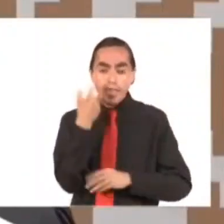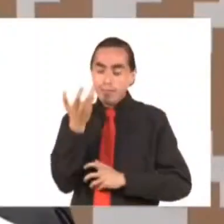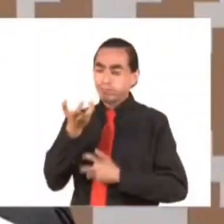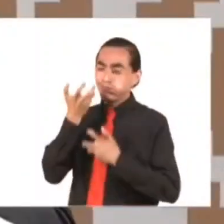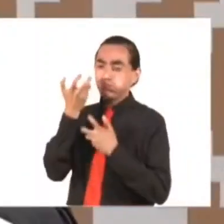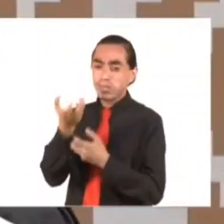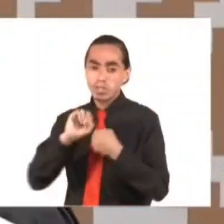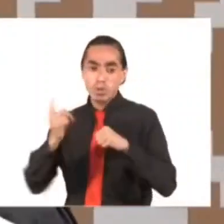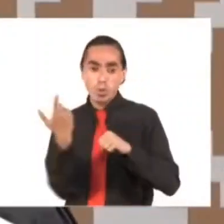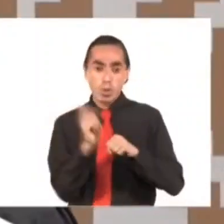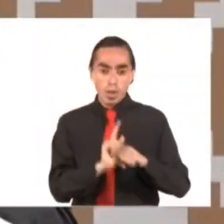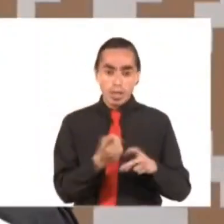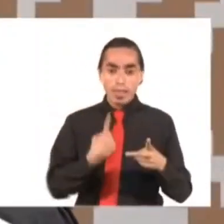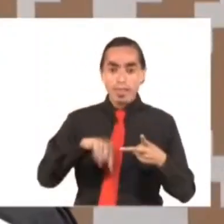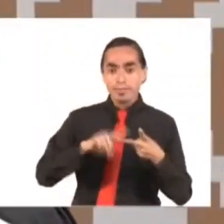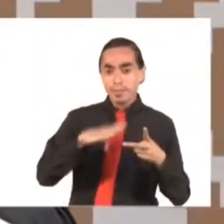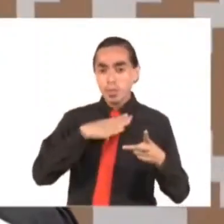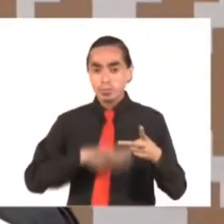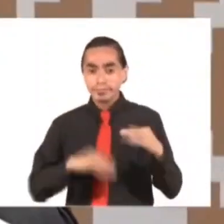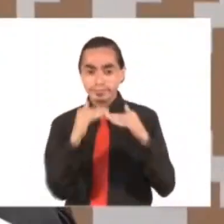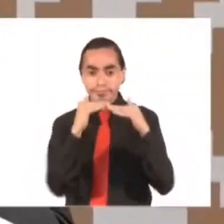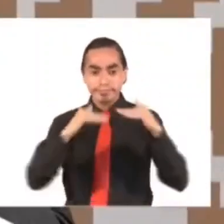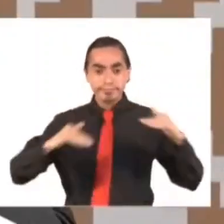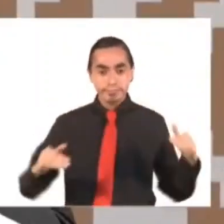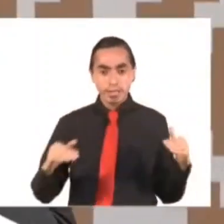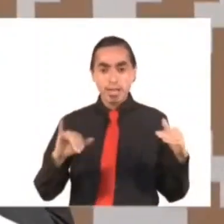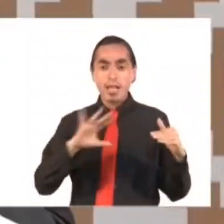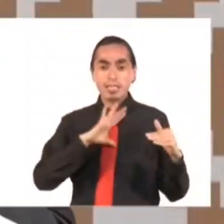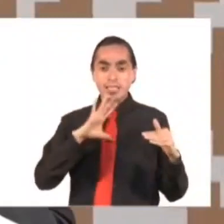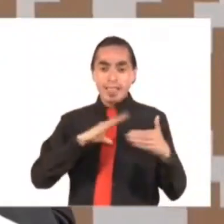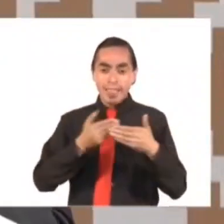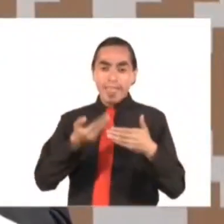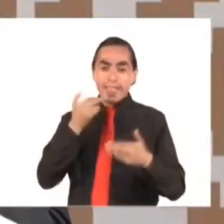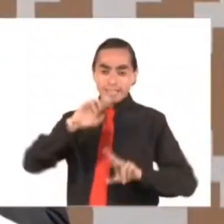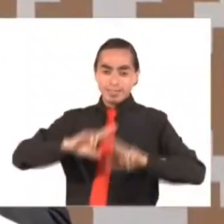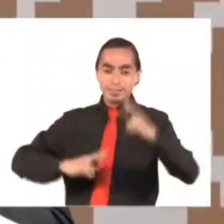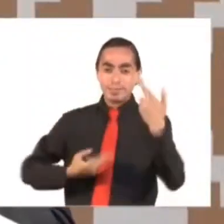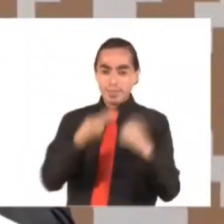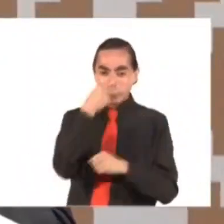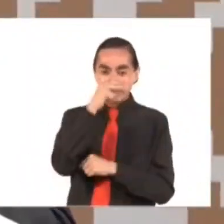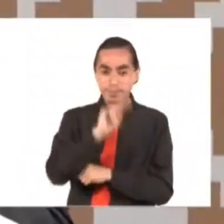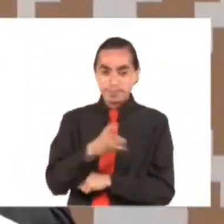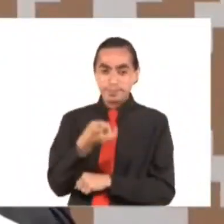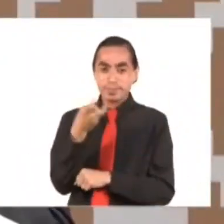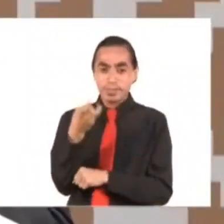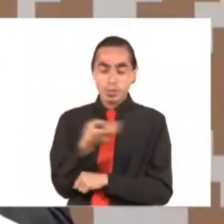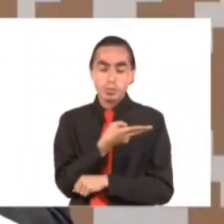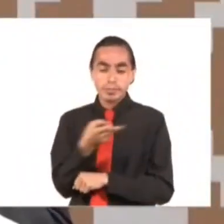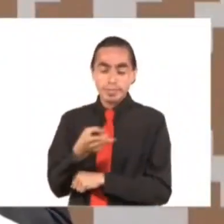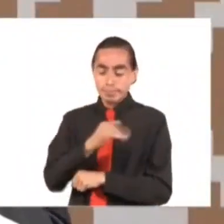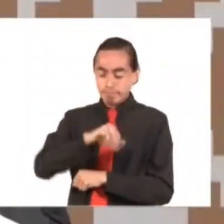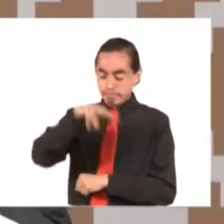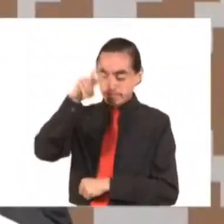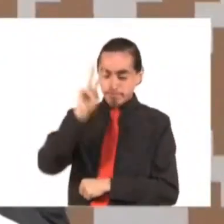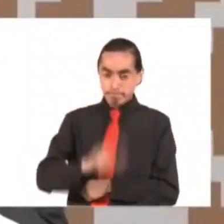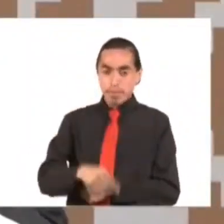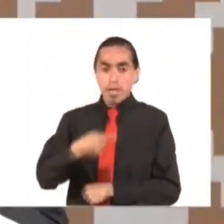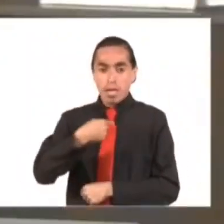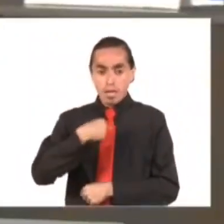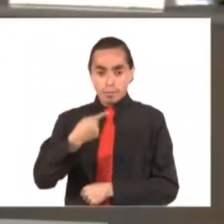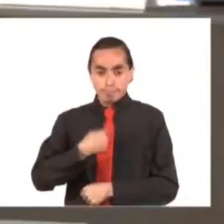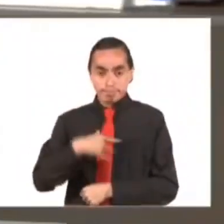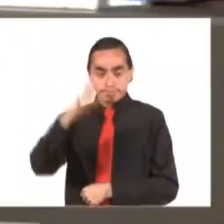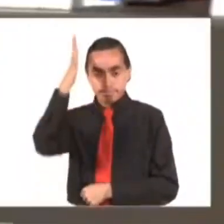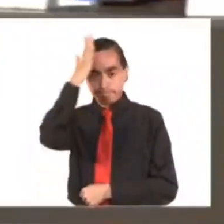social, soberanía, igualdad y solidaridad que emanaron de la Revolución Mexicana. Tengan por seguro que en el ejercicio de